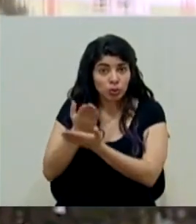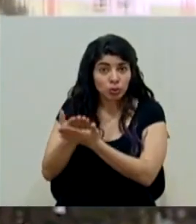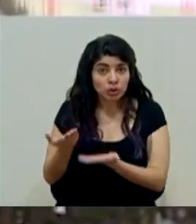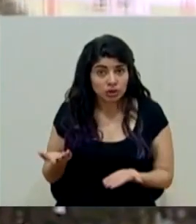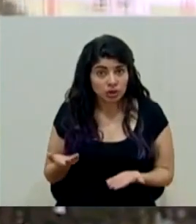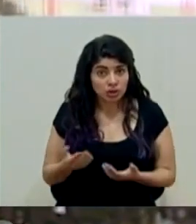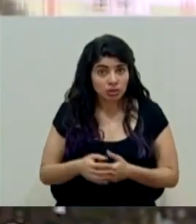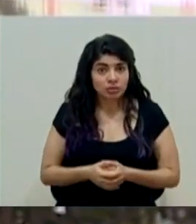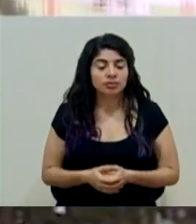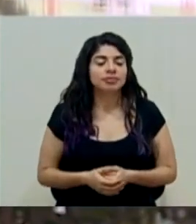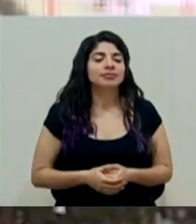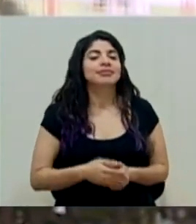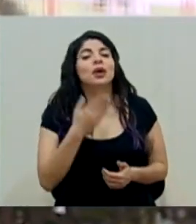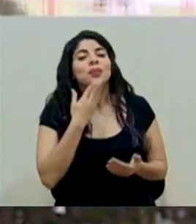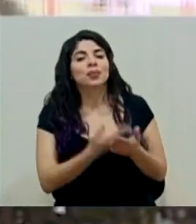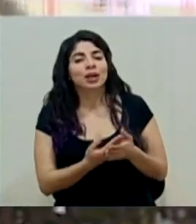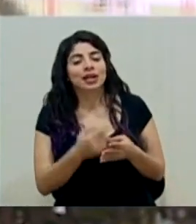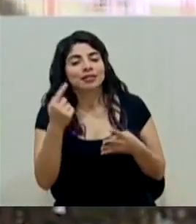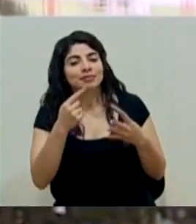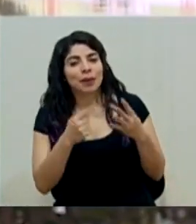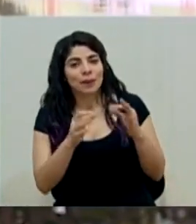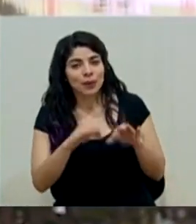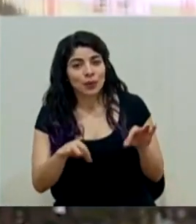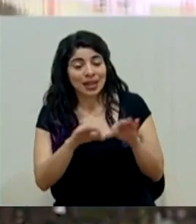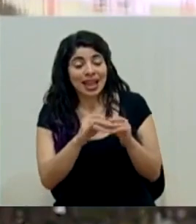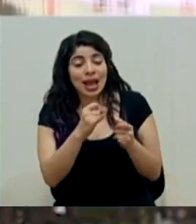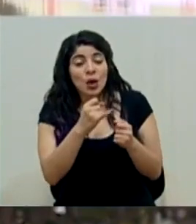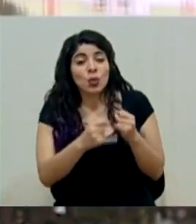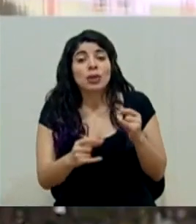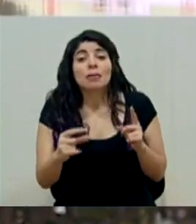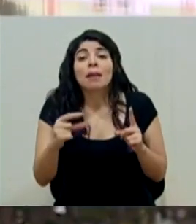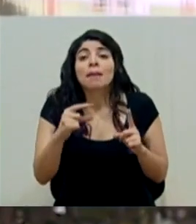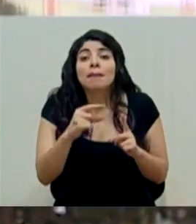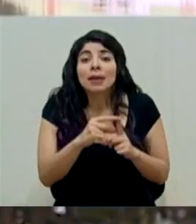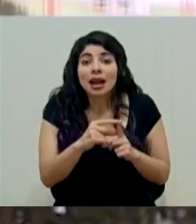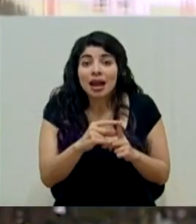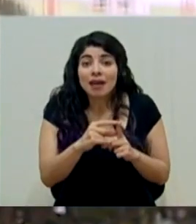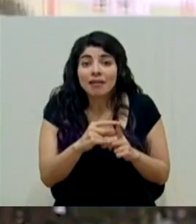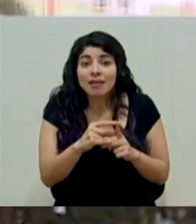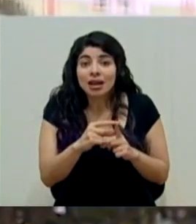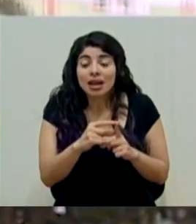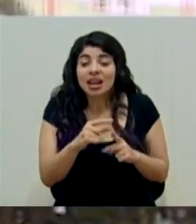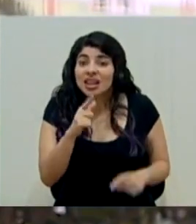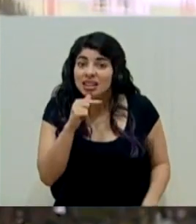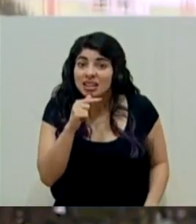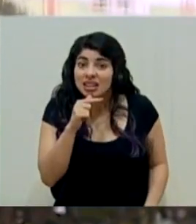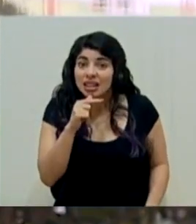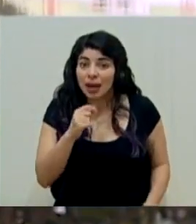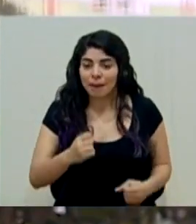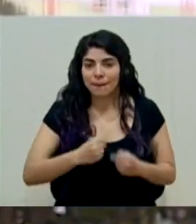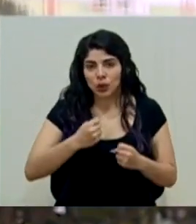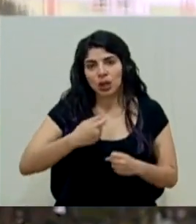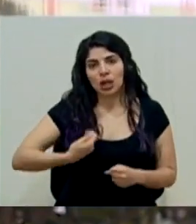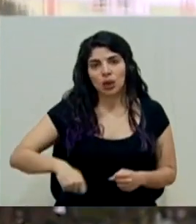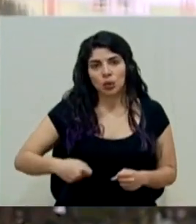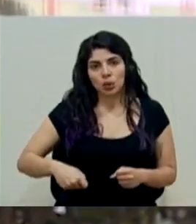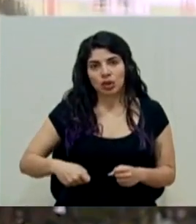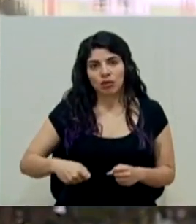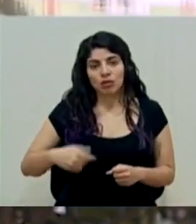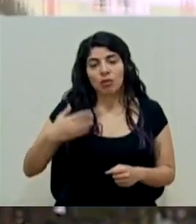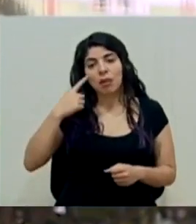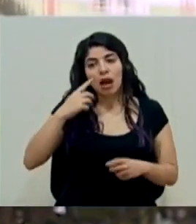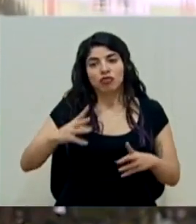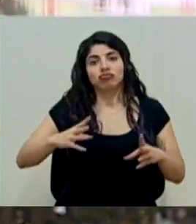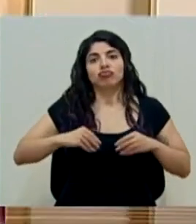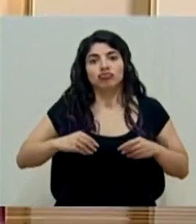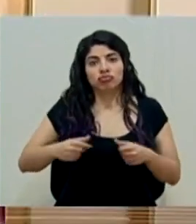hablan? Bueno, cosas importantes. La última palabra en esto, por un lado, la tiene el Ejecutivo a la hora de cerrar el